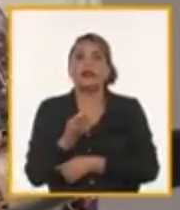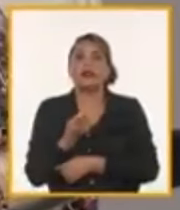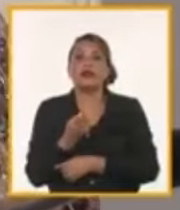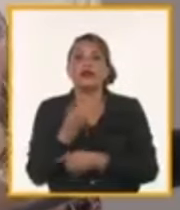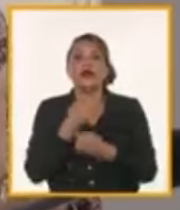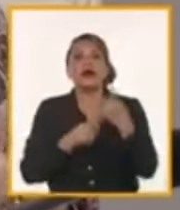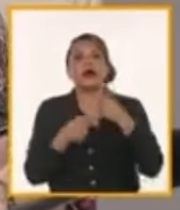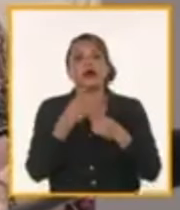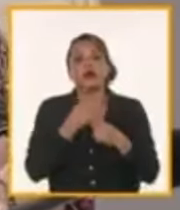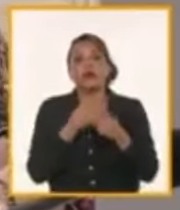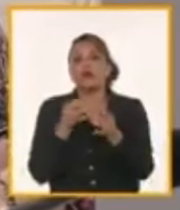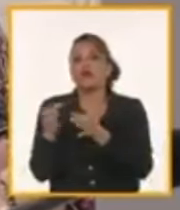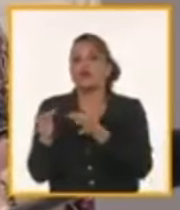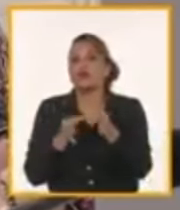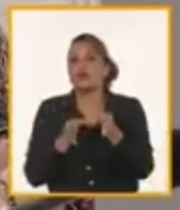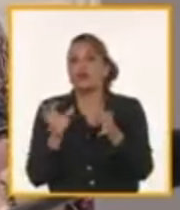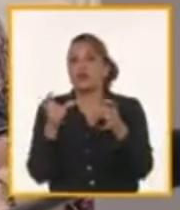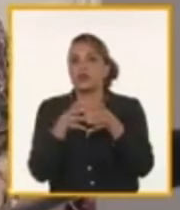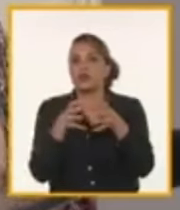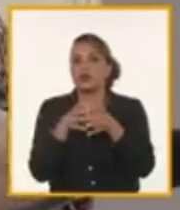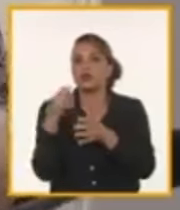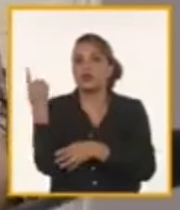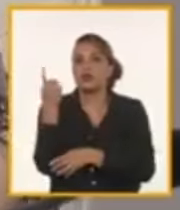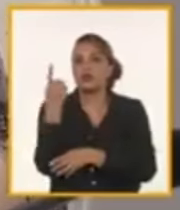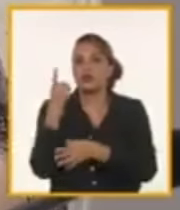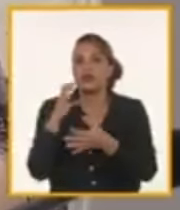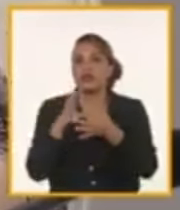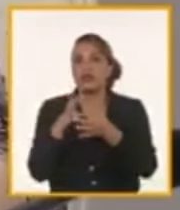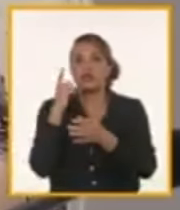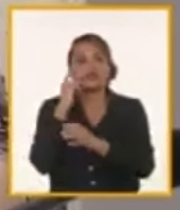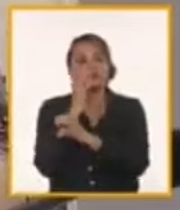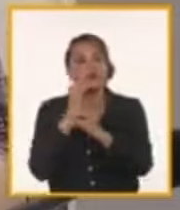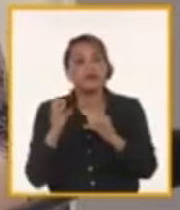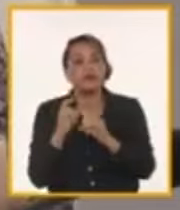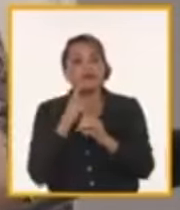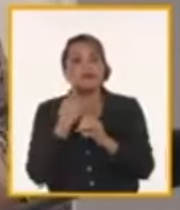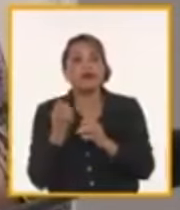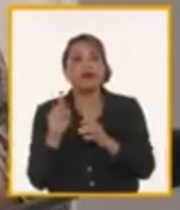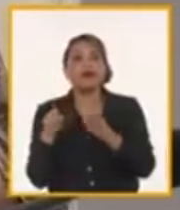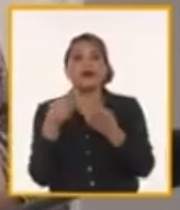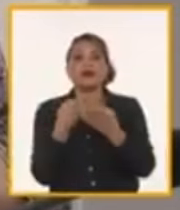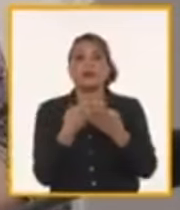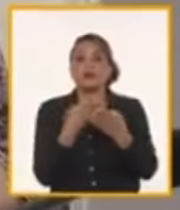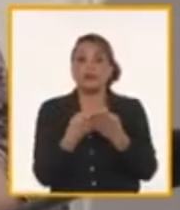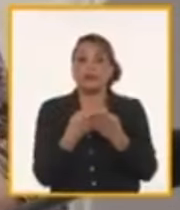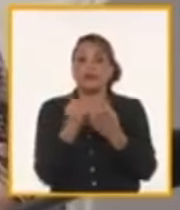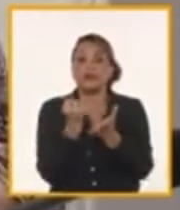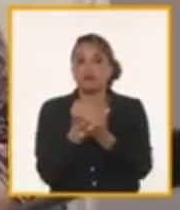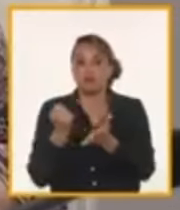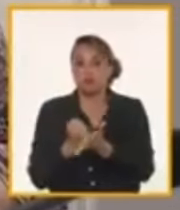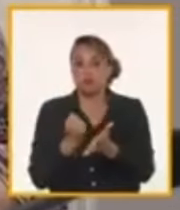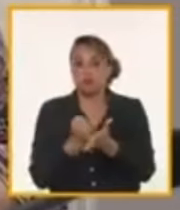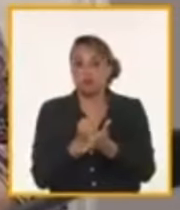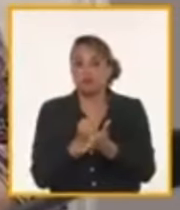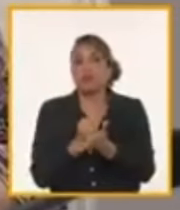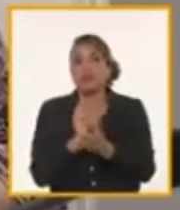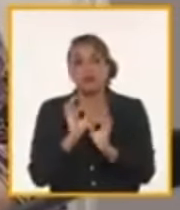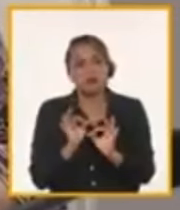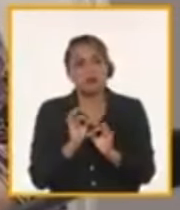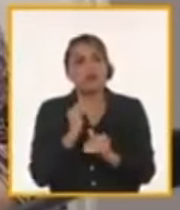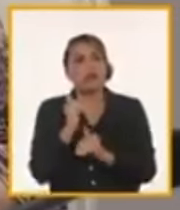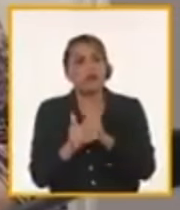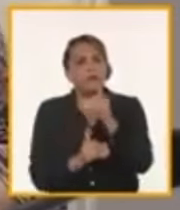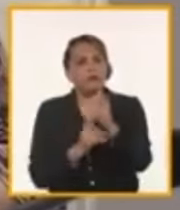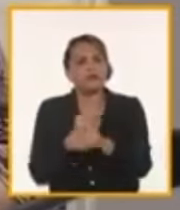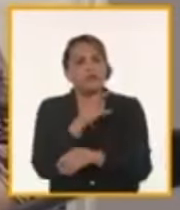algunas funciones de la Comisión Nacional de grado científico a las instituciones autorizadas realmente Este es un proceso que ha